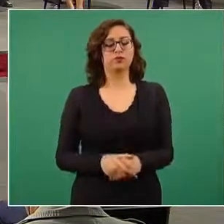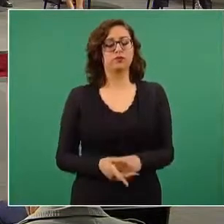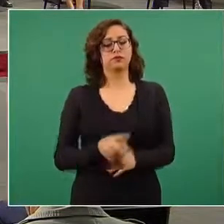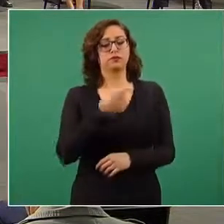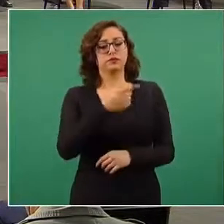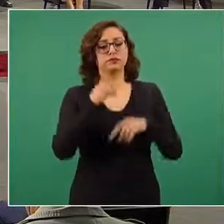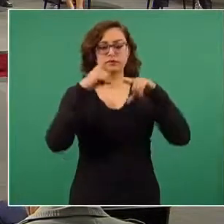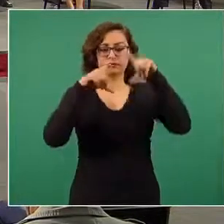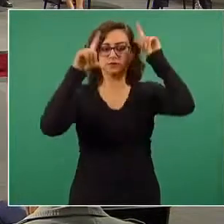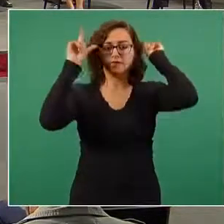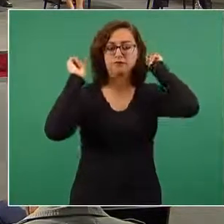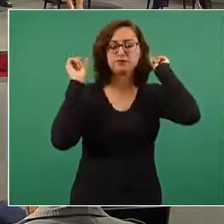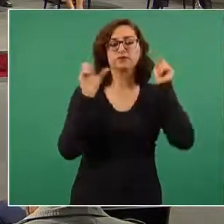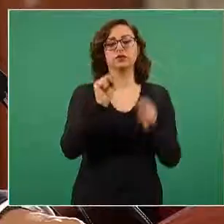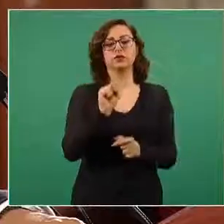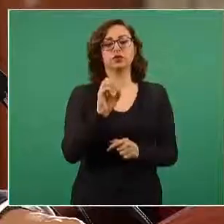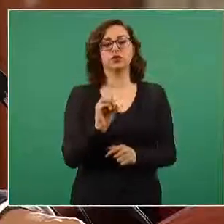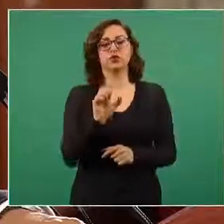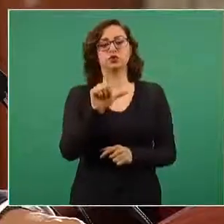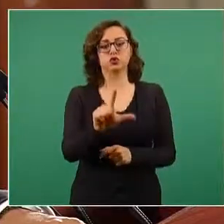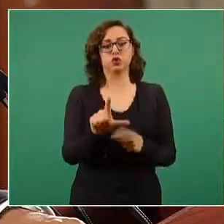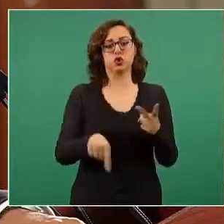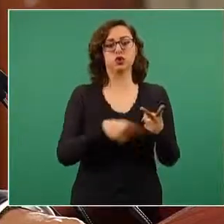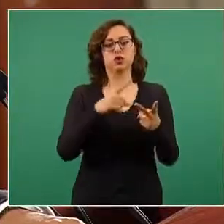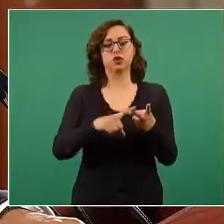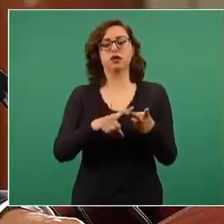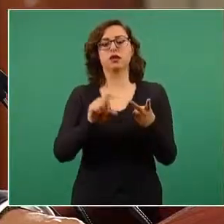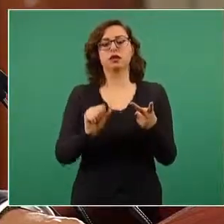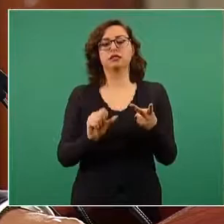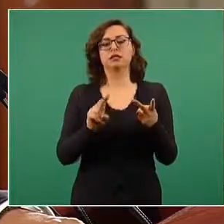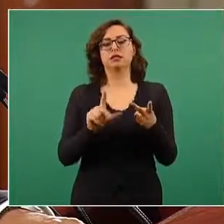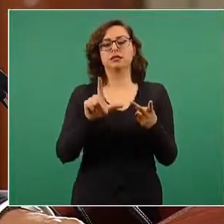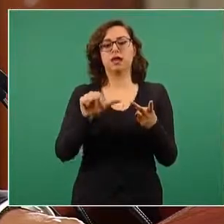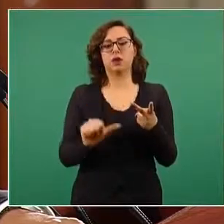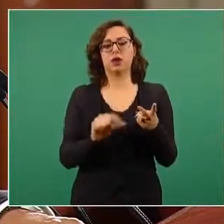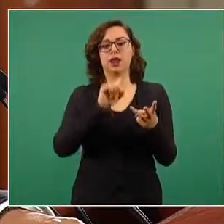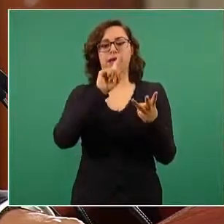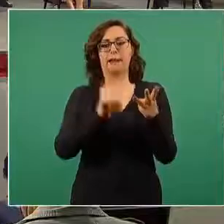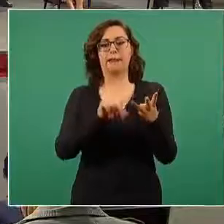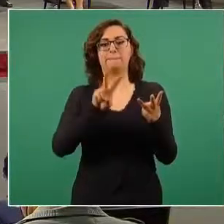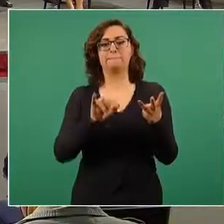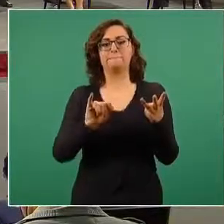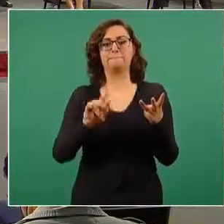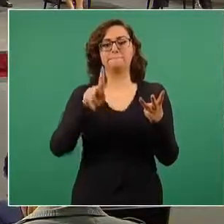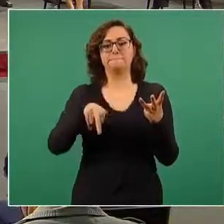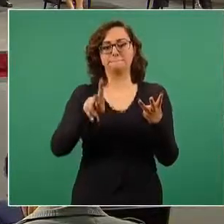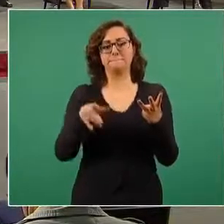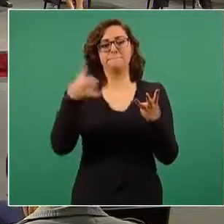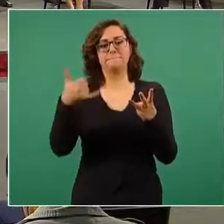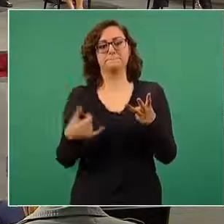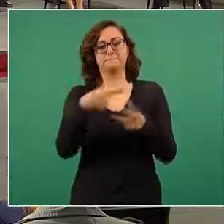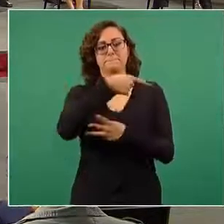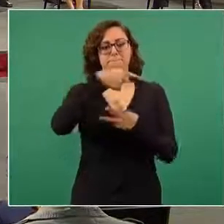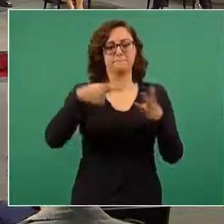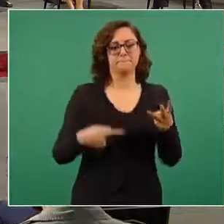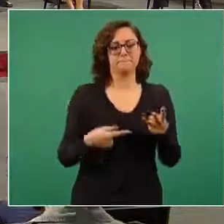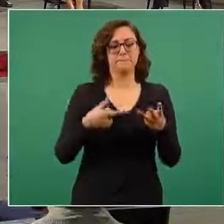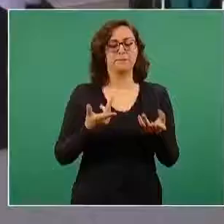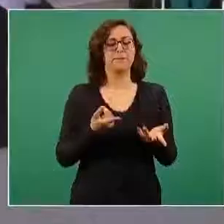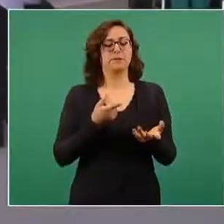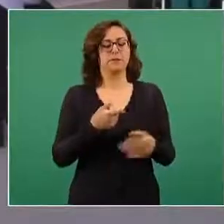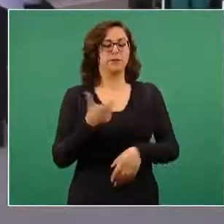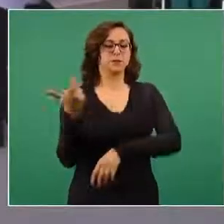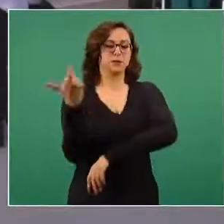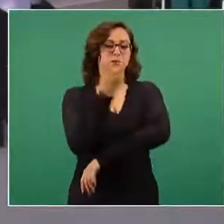Sol, Saula y Vicky, las que están aplicando la vacuna a la